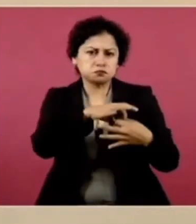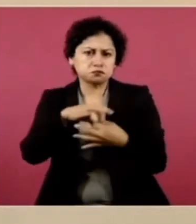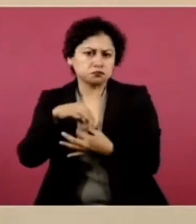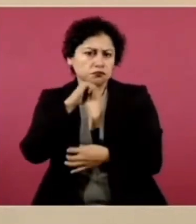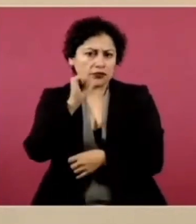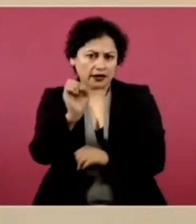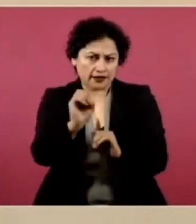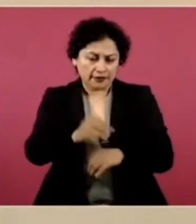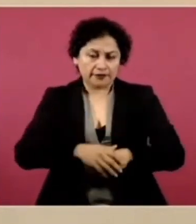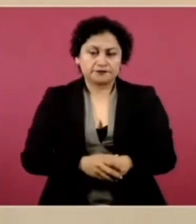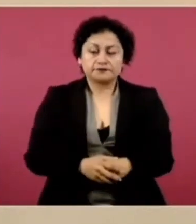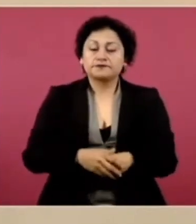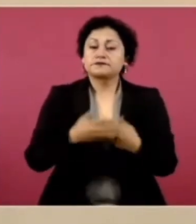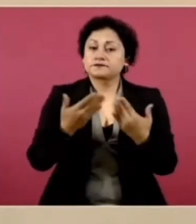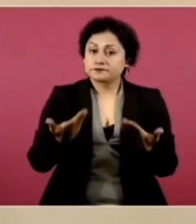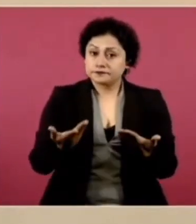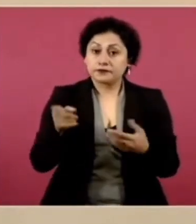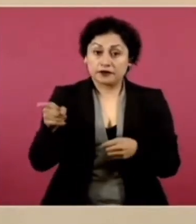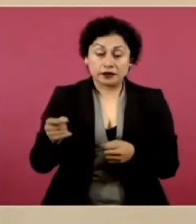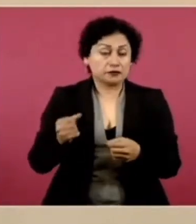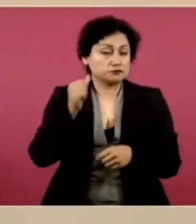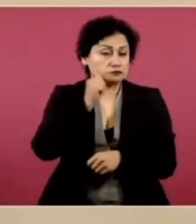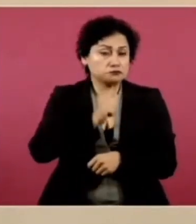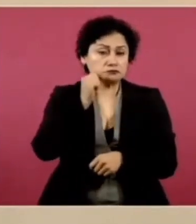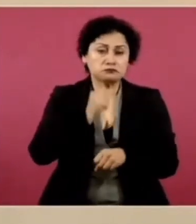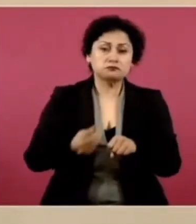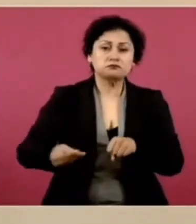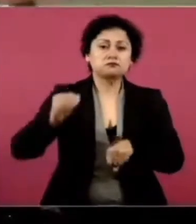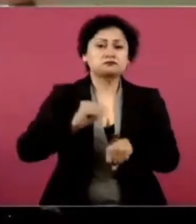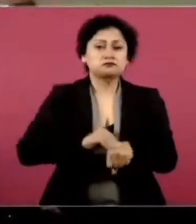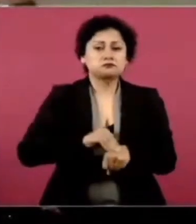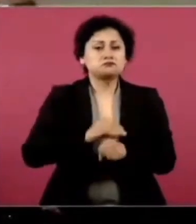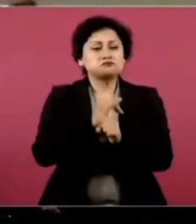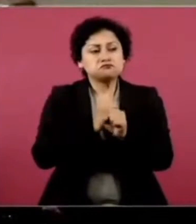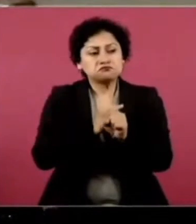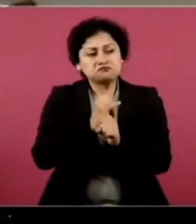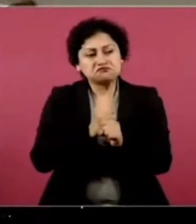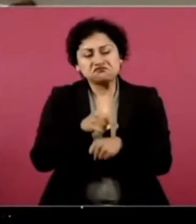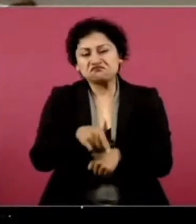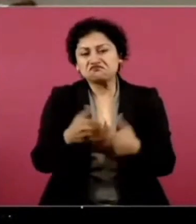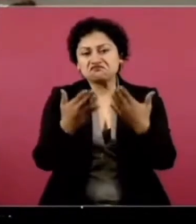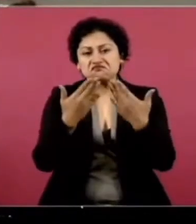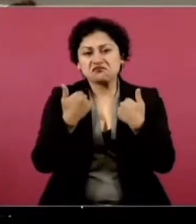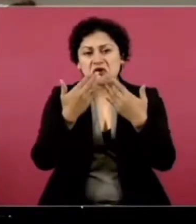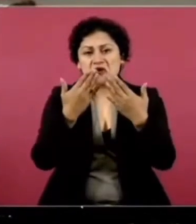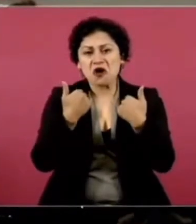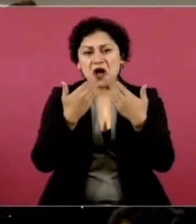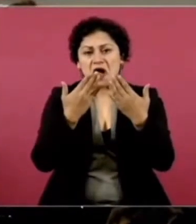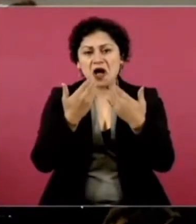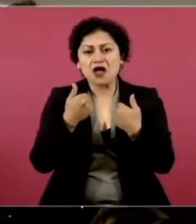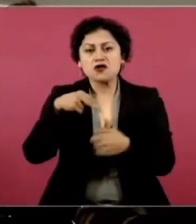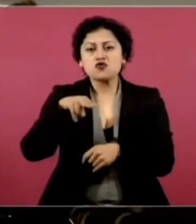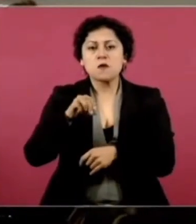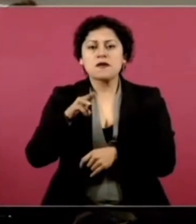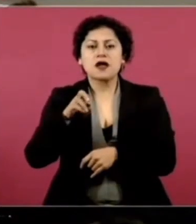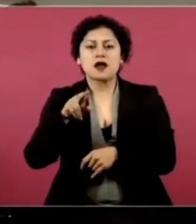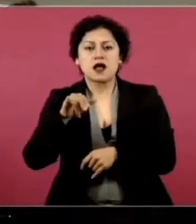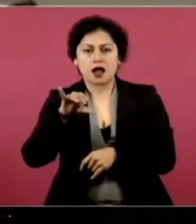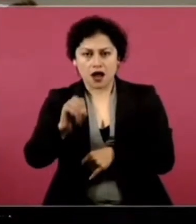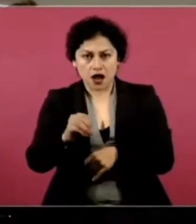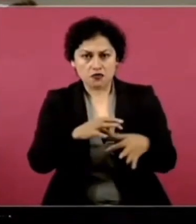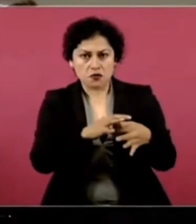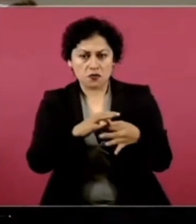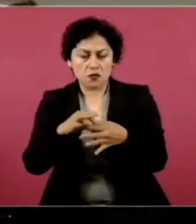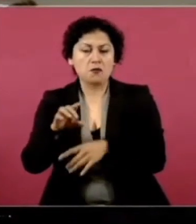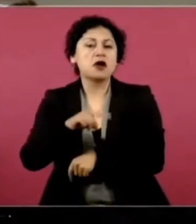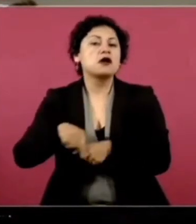algunos casos ha considerado que no se acredita la conducta lucrativa por no asegurarse numerario, y en otros casos en que